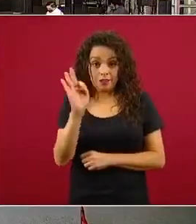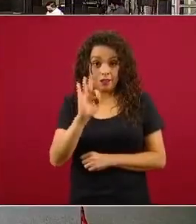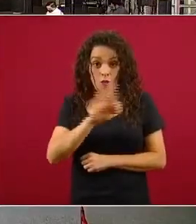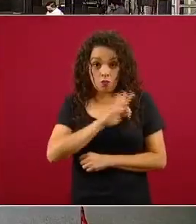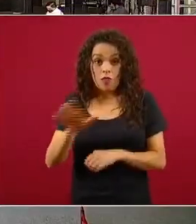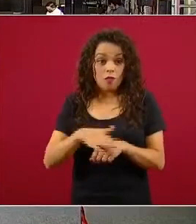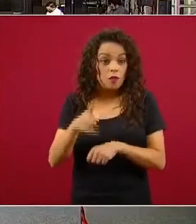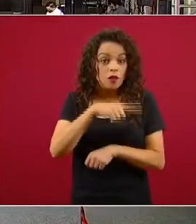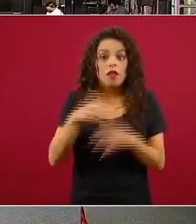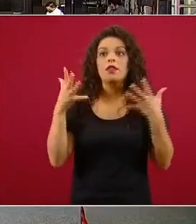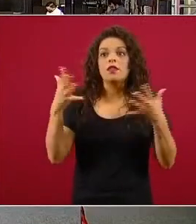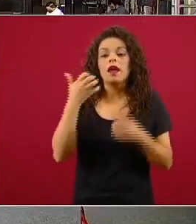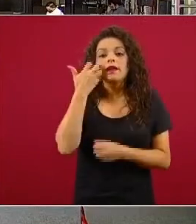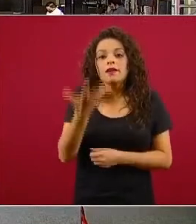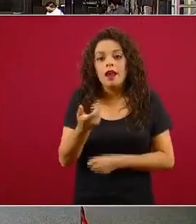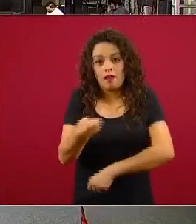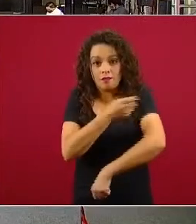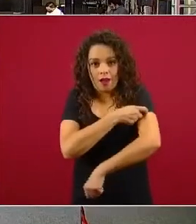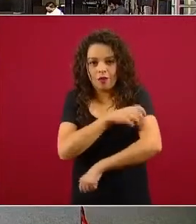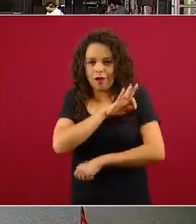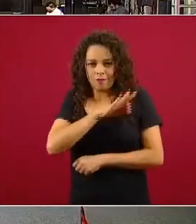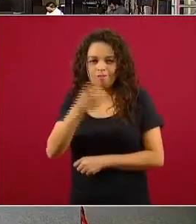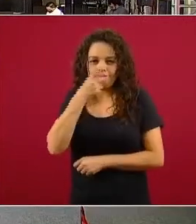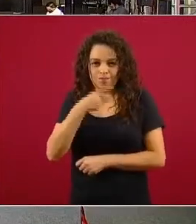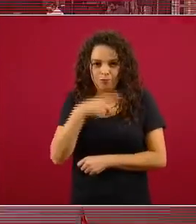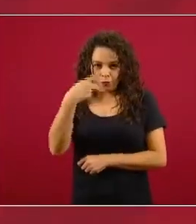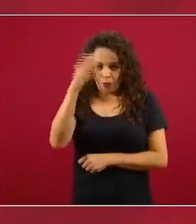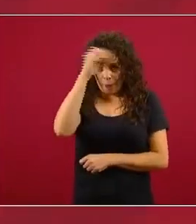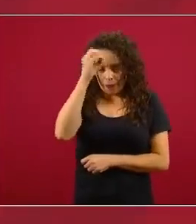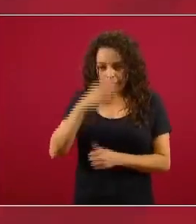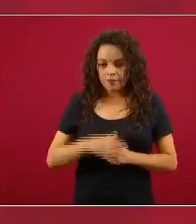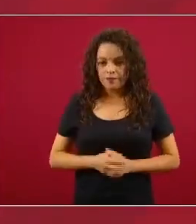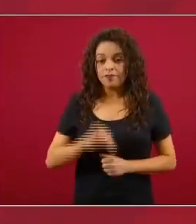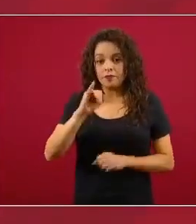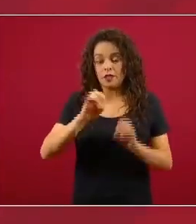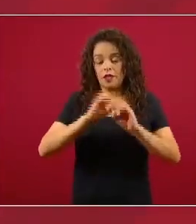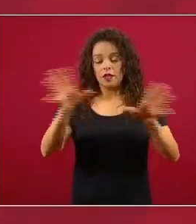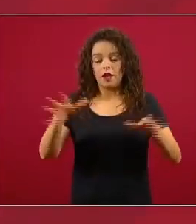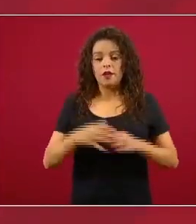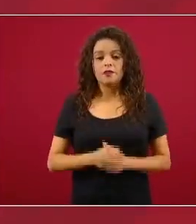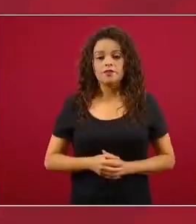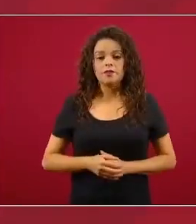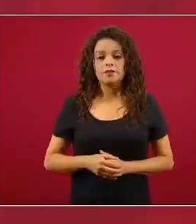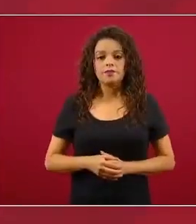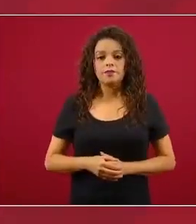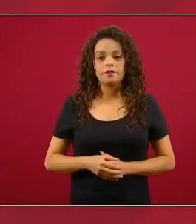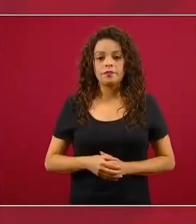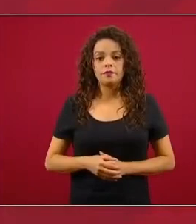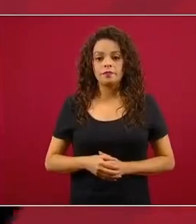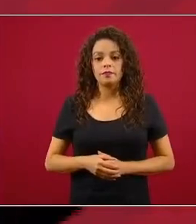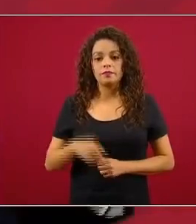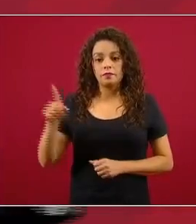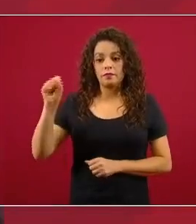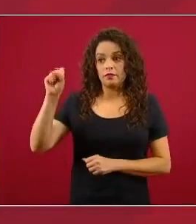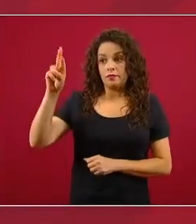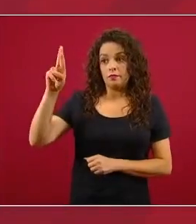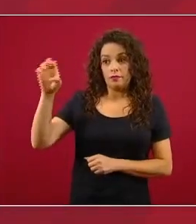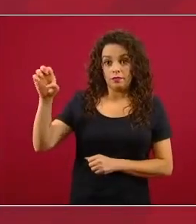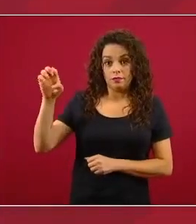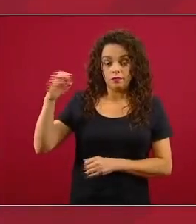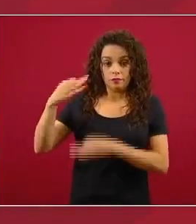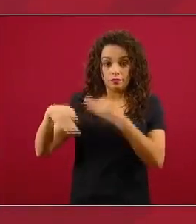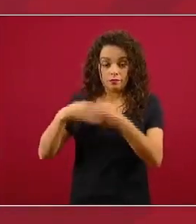gusto, Ángel. Efectivamente, nuestro canciller Marcelo Ebrard y nuestro secretario de Relaciones Exteriores, el Servicio